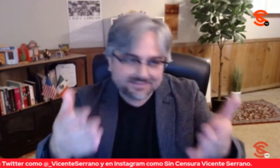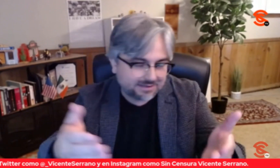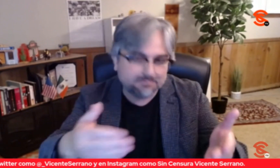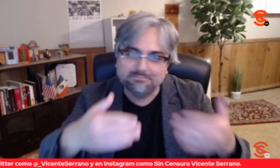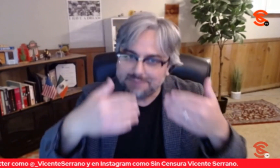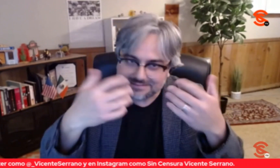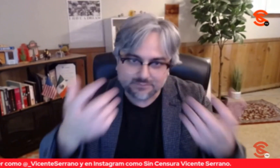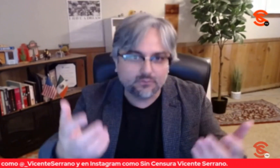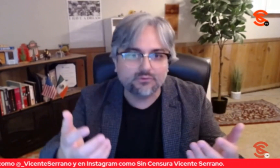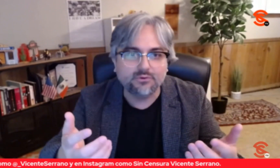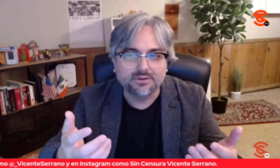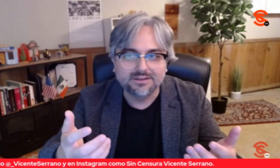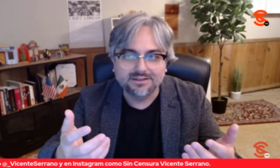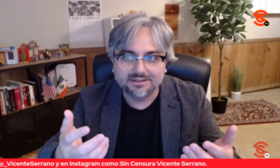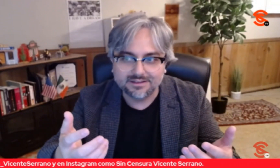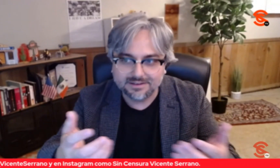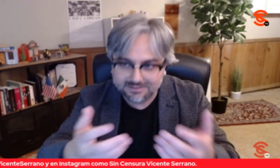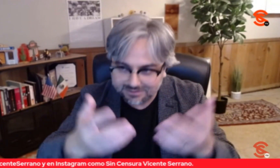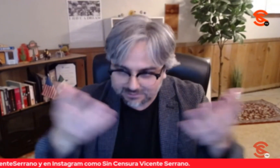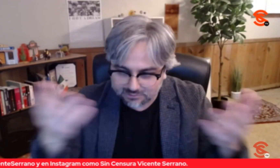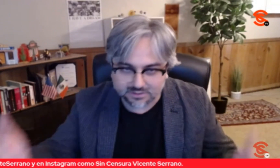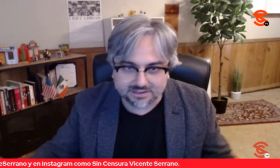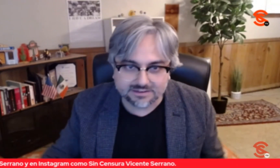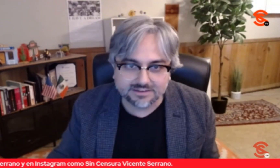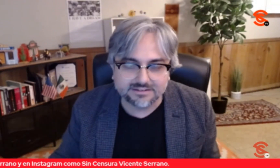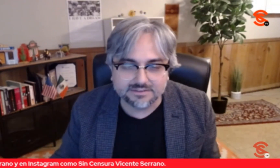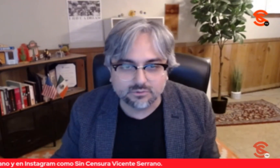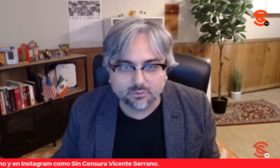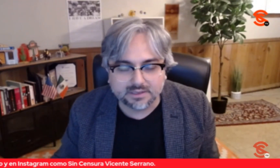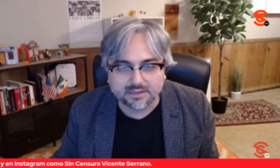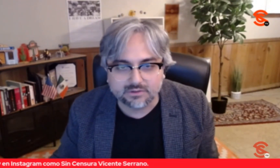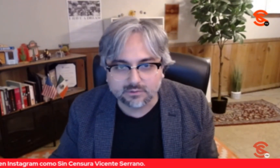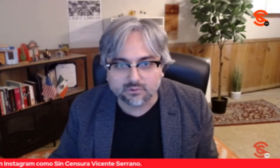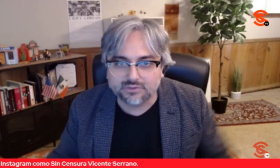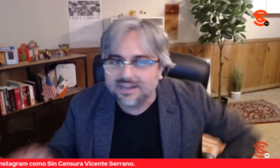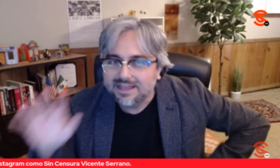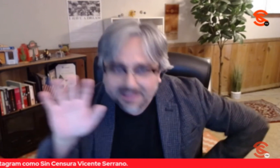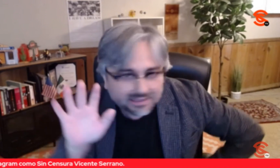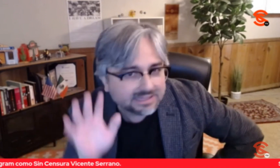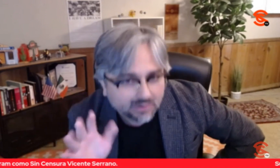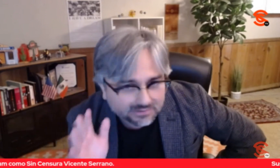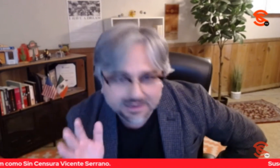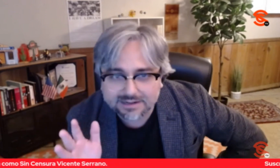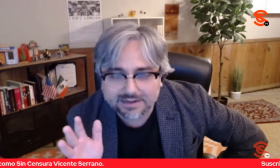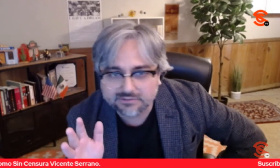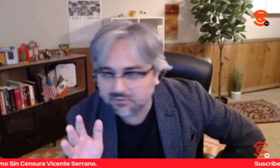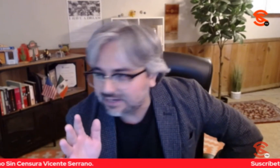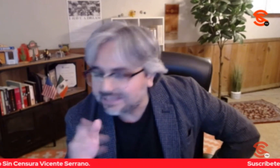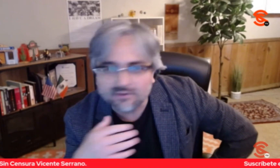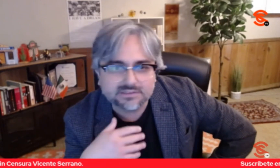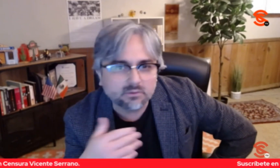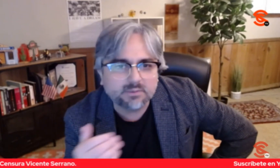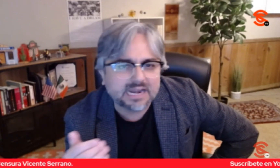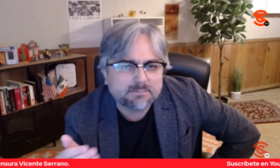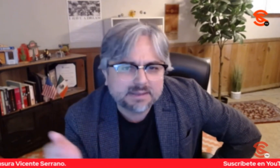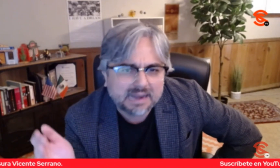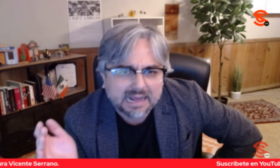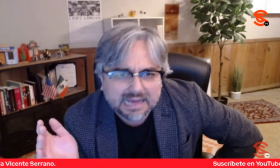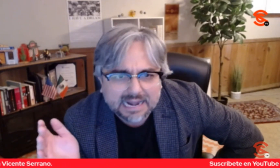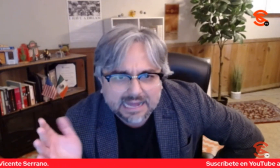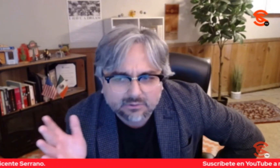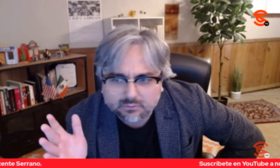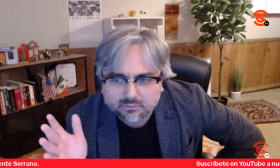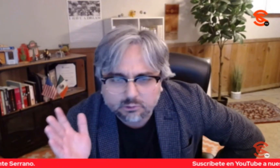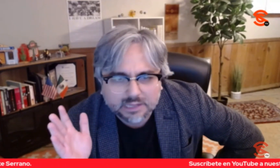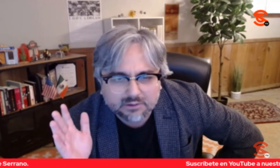lo va a plantear más a fondo el director del Instituto Mexicano del Seguro Social. Y quiero hacer la aclaración, ¿eh? Aquí no estamos para limpiarle